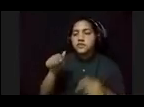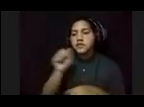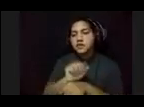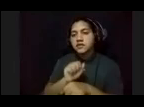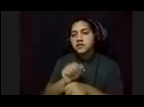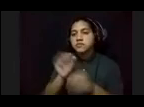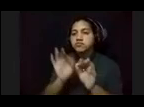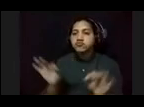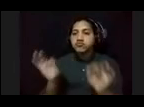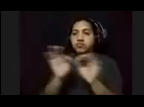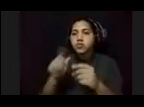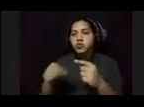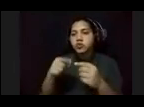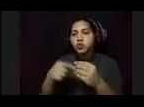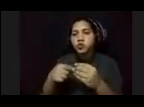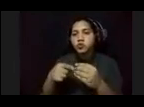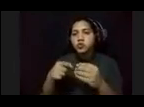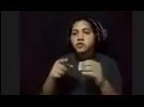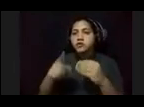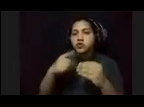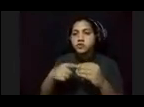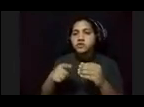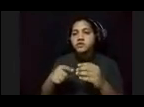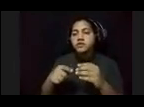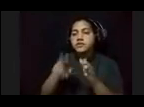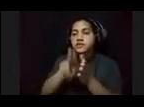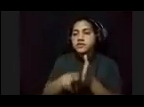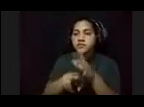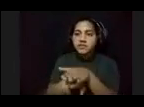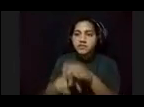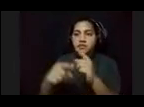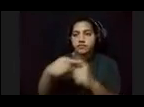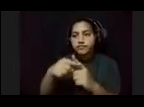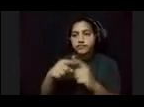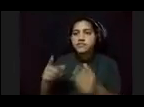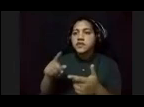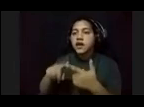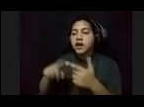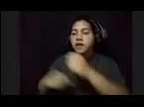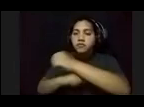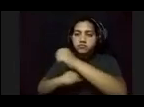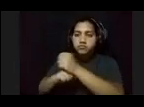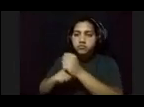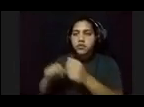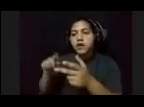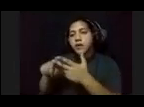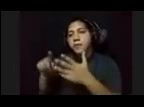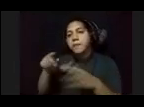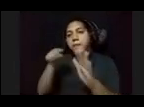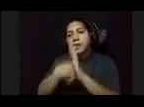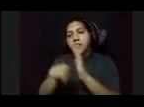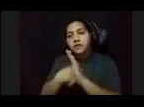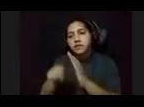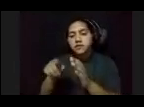cementerio, el Fortín de la Perla y el Matadero. En el segundo, que publica junto al arquitecto Jorge